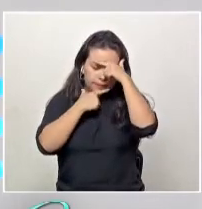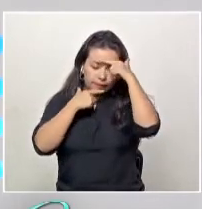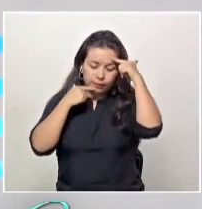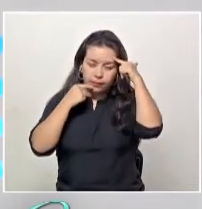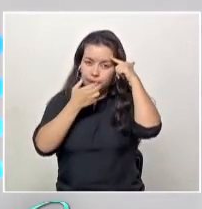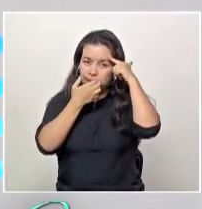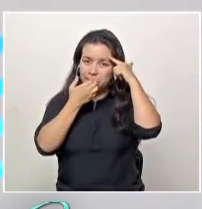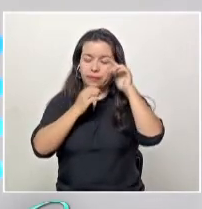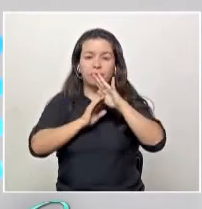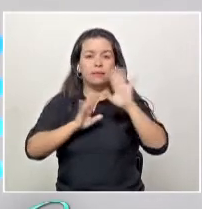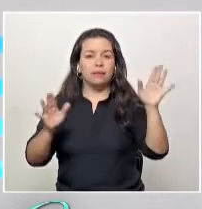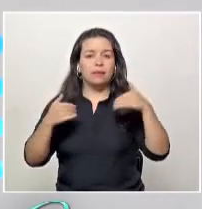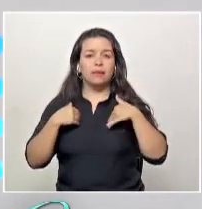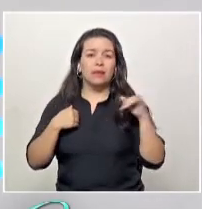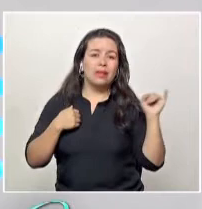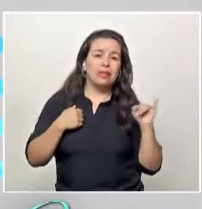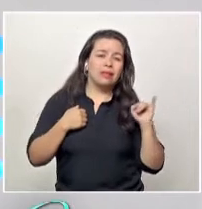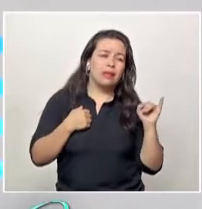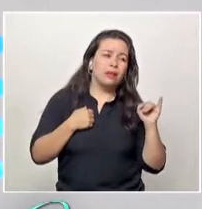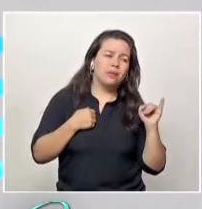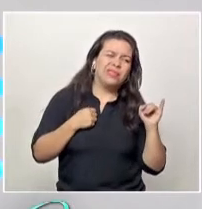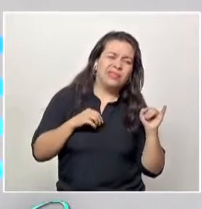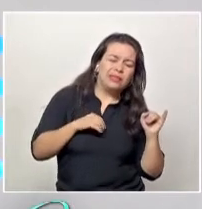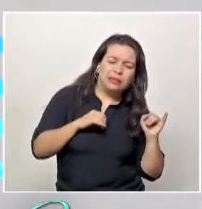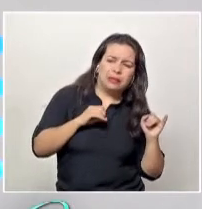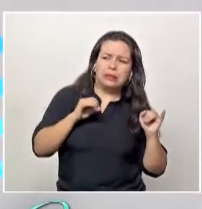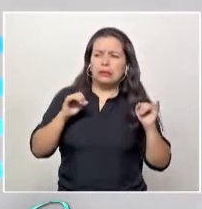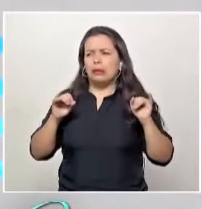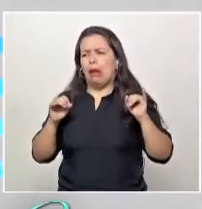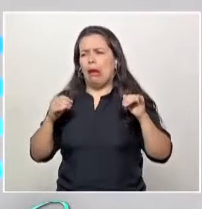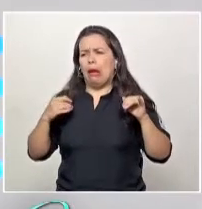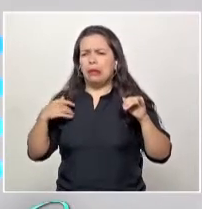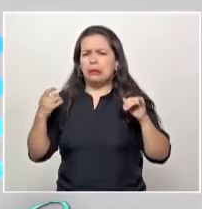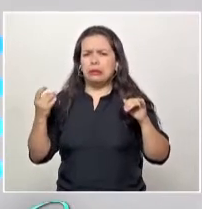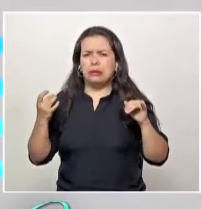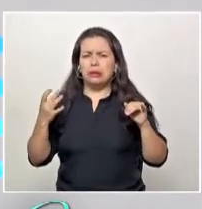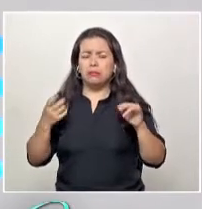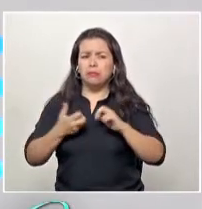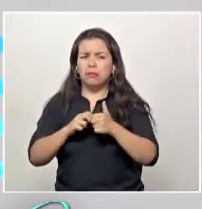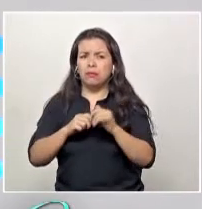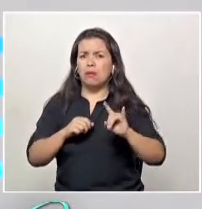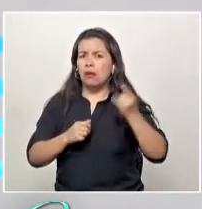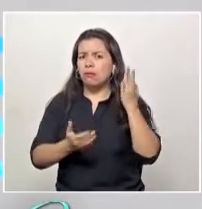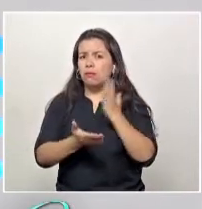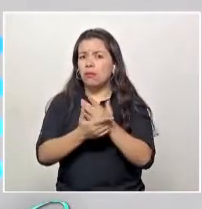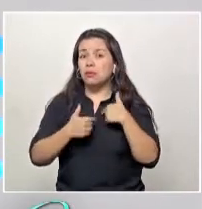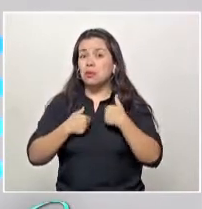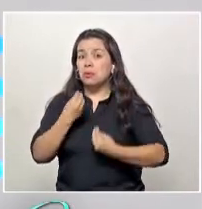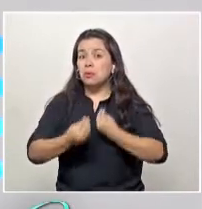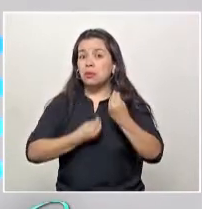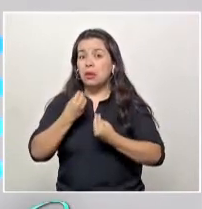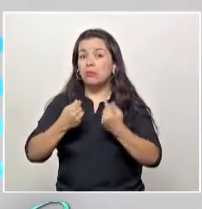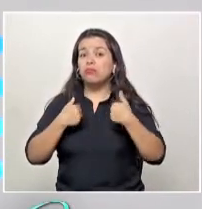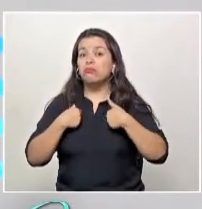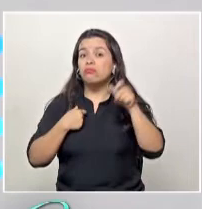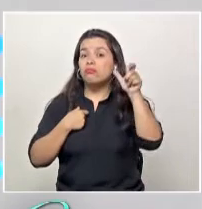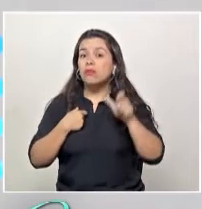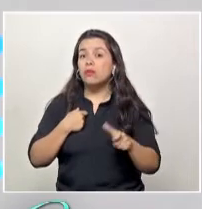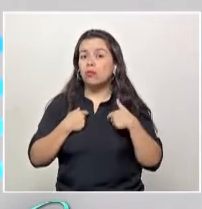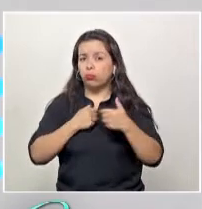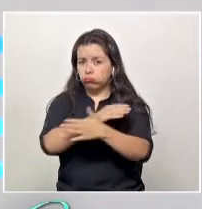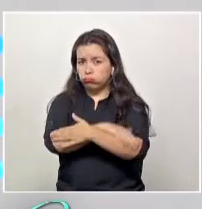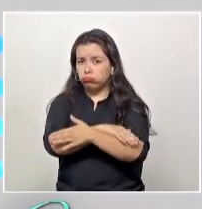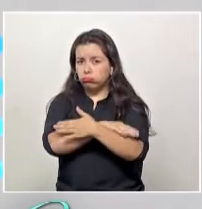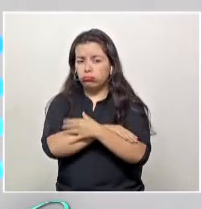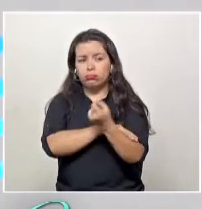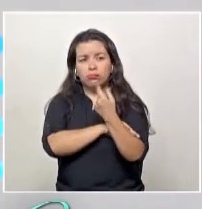poder dormir para el lado izquierdo, pues ya me preocupa que pueda hacer otra cosa, realmente no sé qué hacer. Soy una persona muy juiciosa